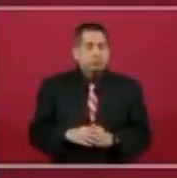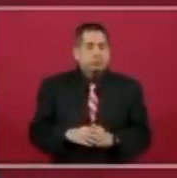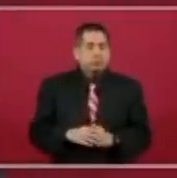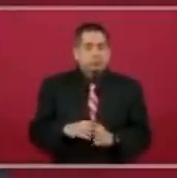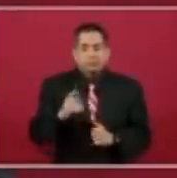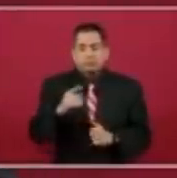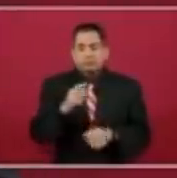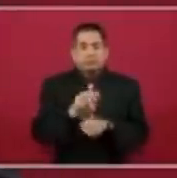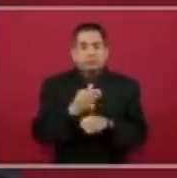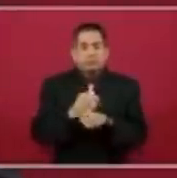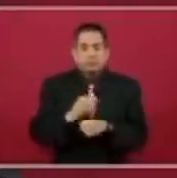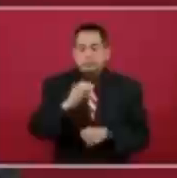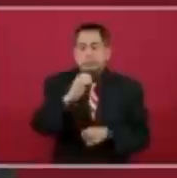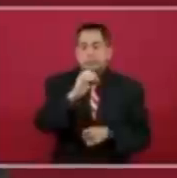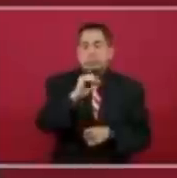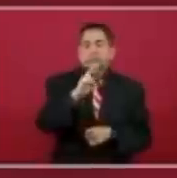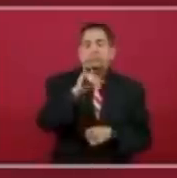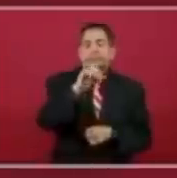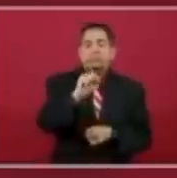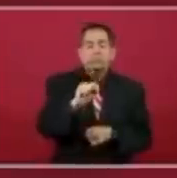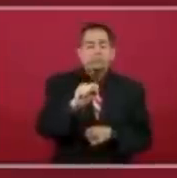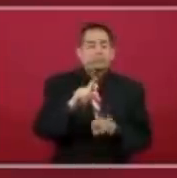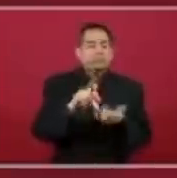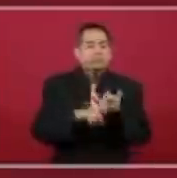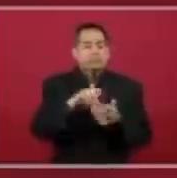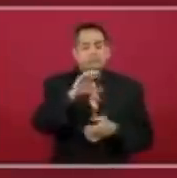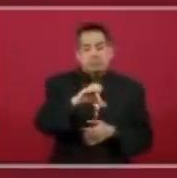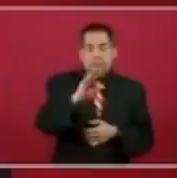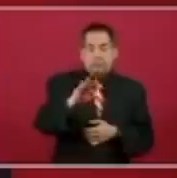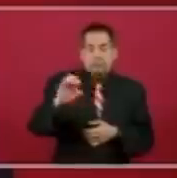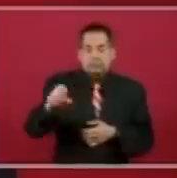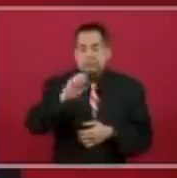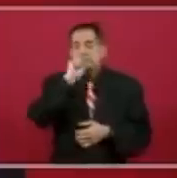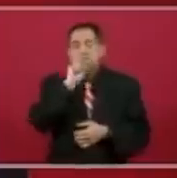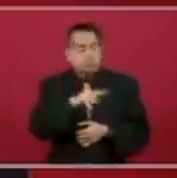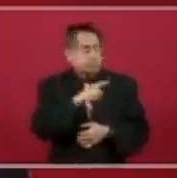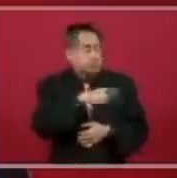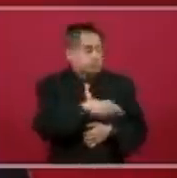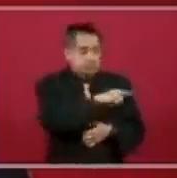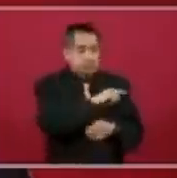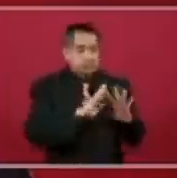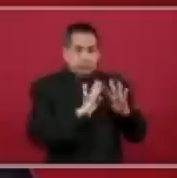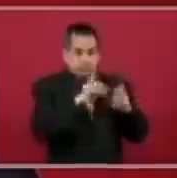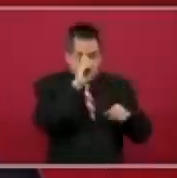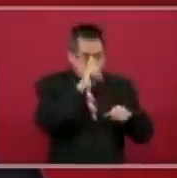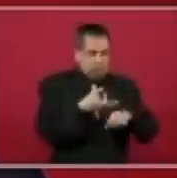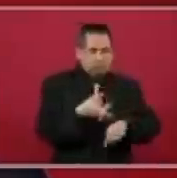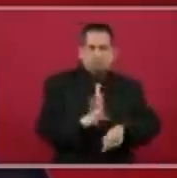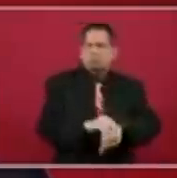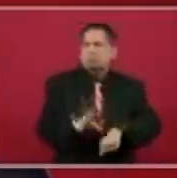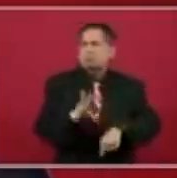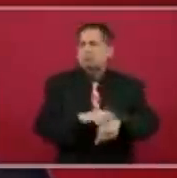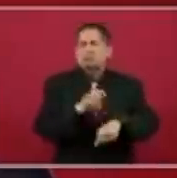la crisis en la Comisión Federal de Electricidad, ellos fueron los que autorizaron contratos